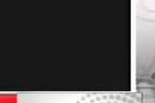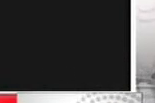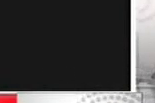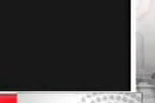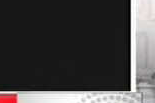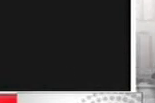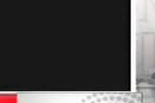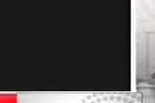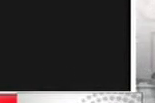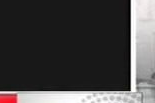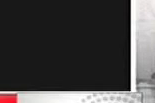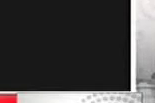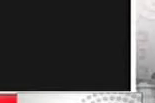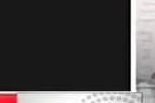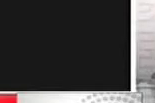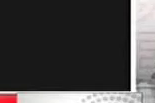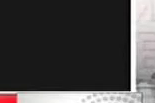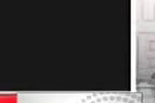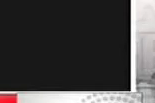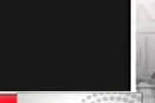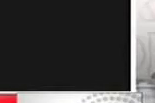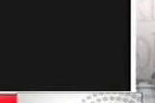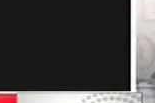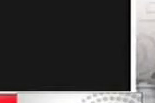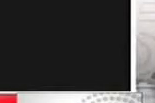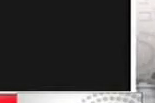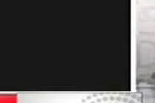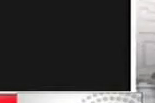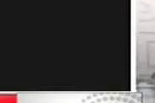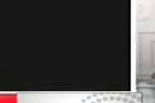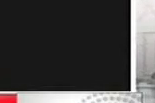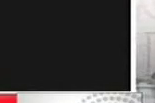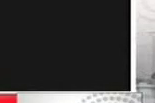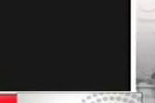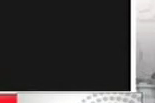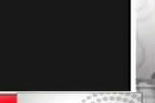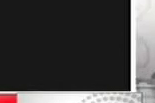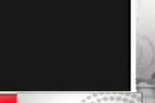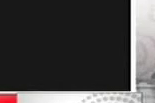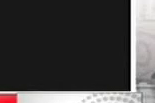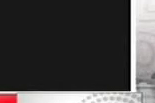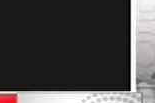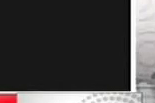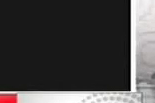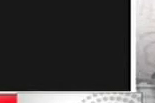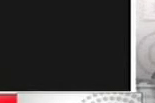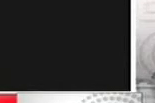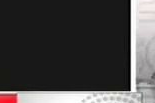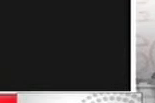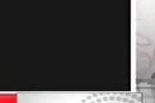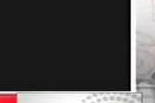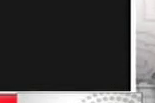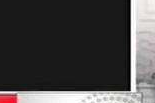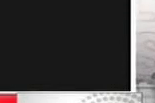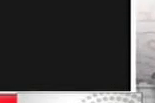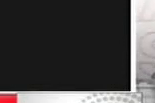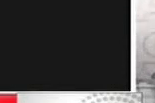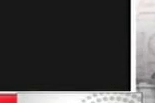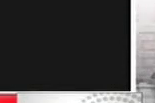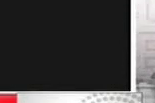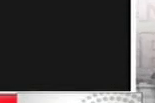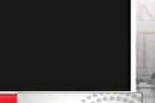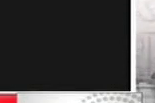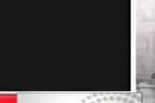Además de tener obras en ejecución, tenemos obras que están en proceso de contratación y todo ello es 100%